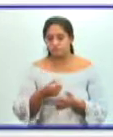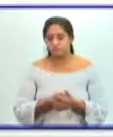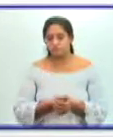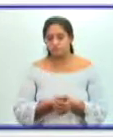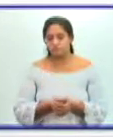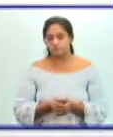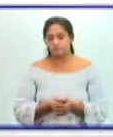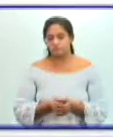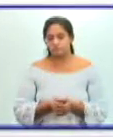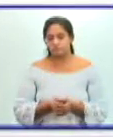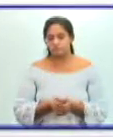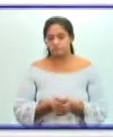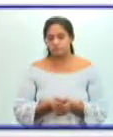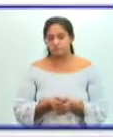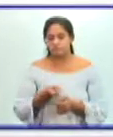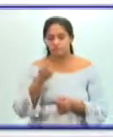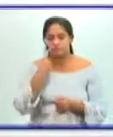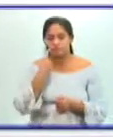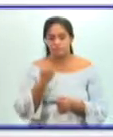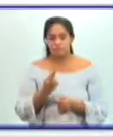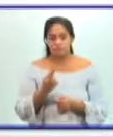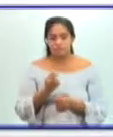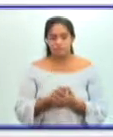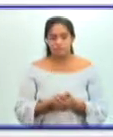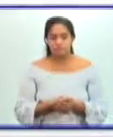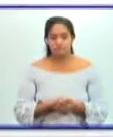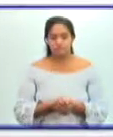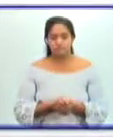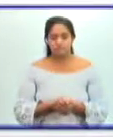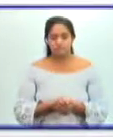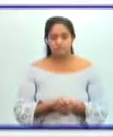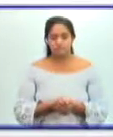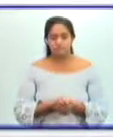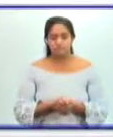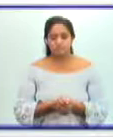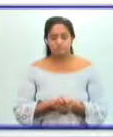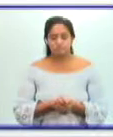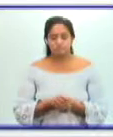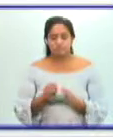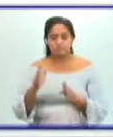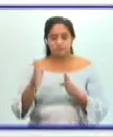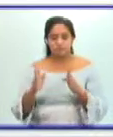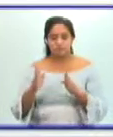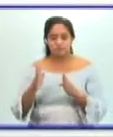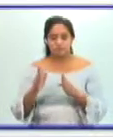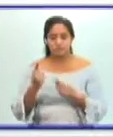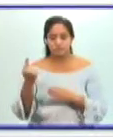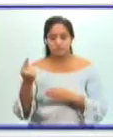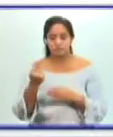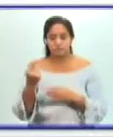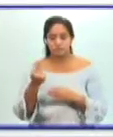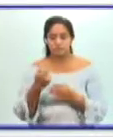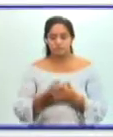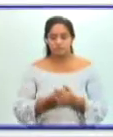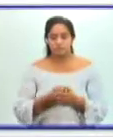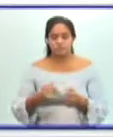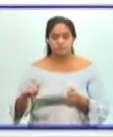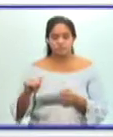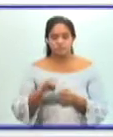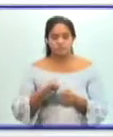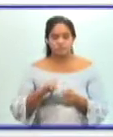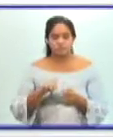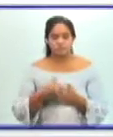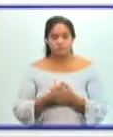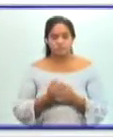te darás cuenta que el miembro derecho de la primera proporción es igual al